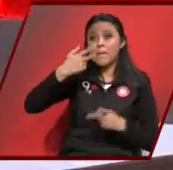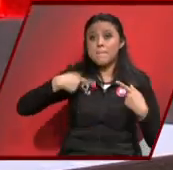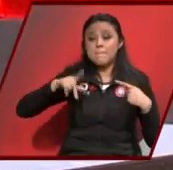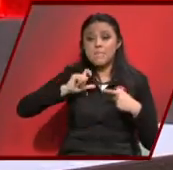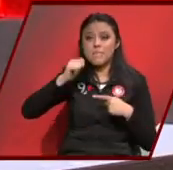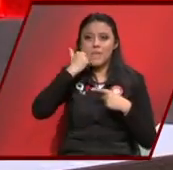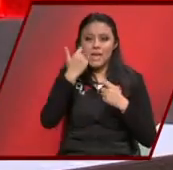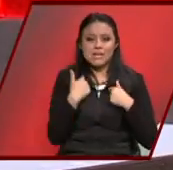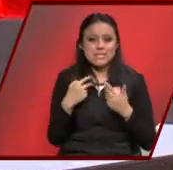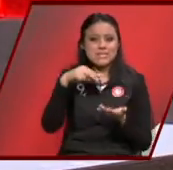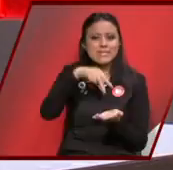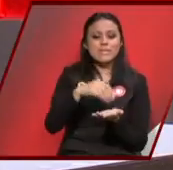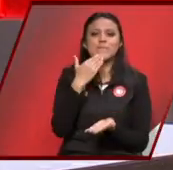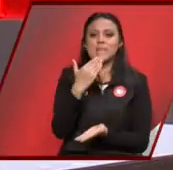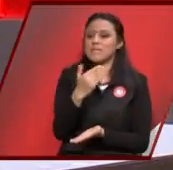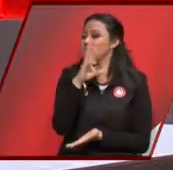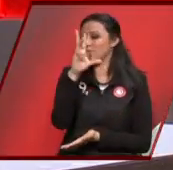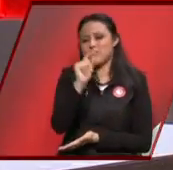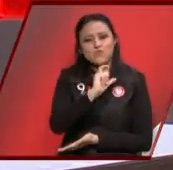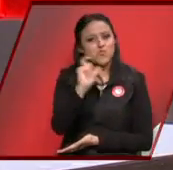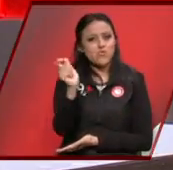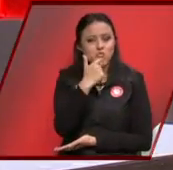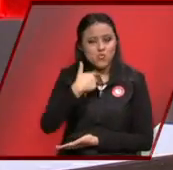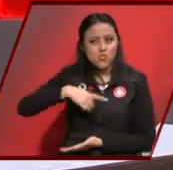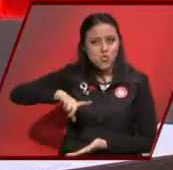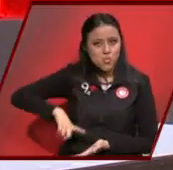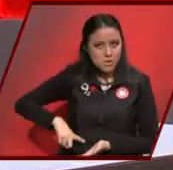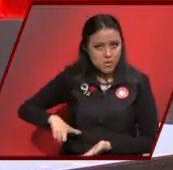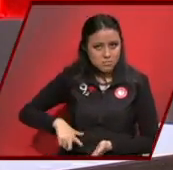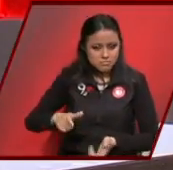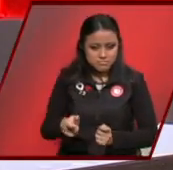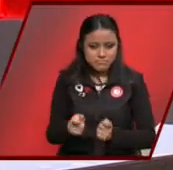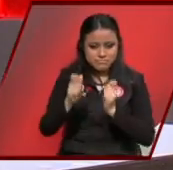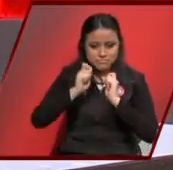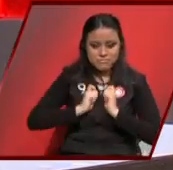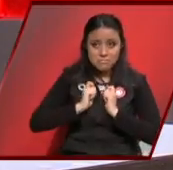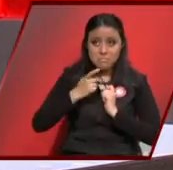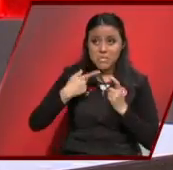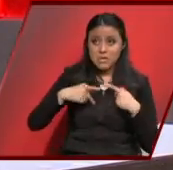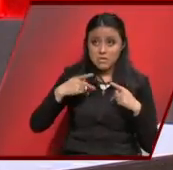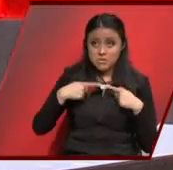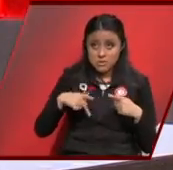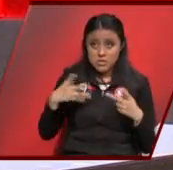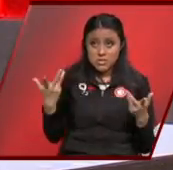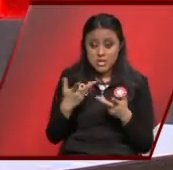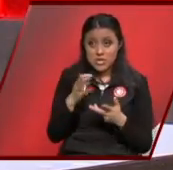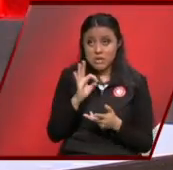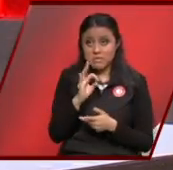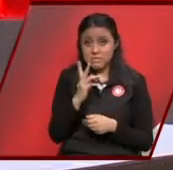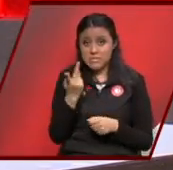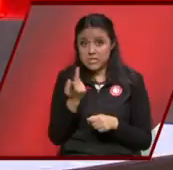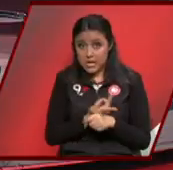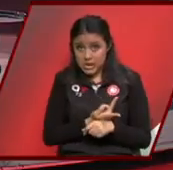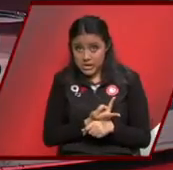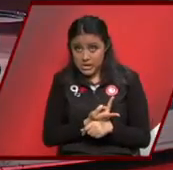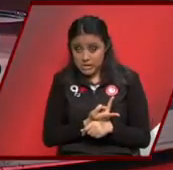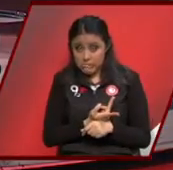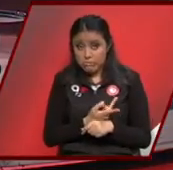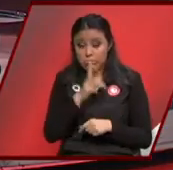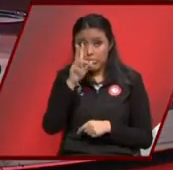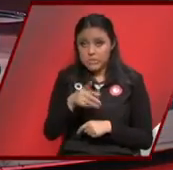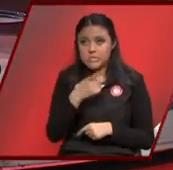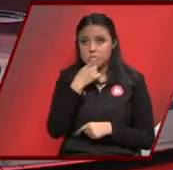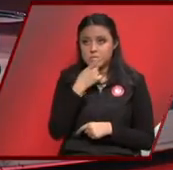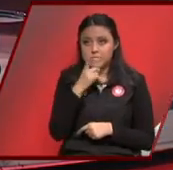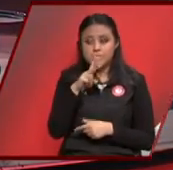su llegada ya todos se portan bien, cuando tú llegas a gobierno y alguien comete delito, porque nadie está exento de eso, lo que sí puedes